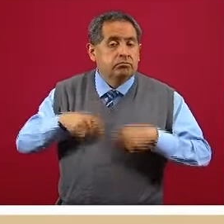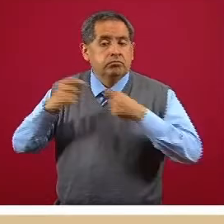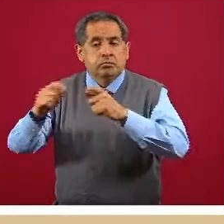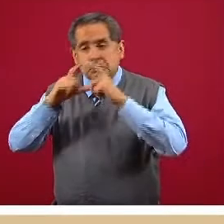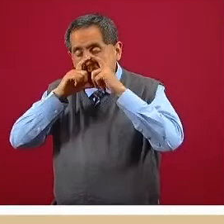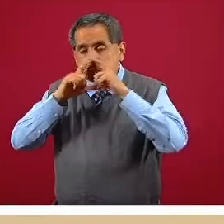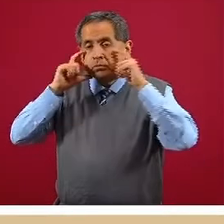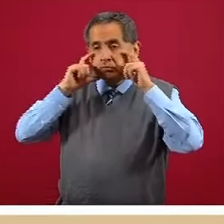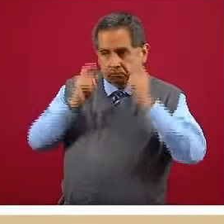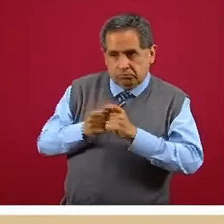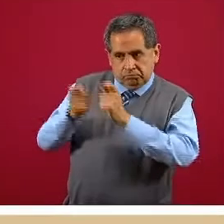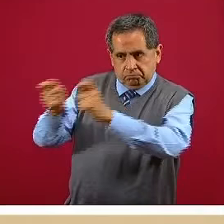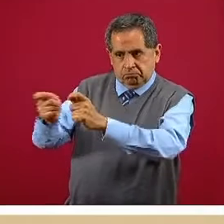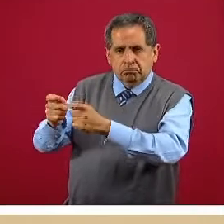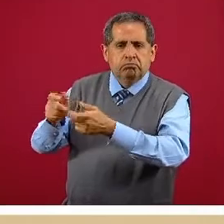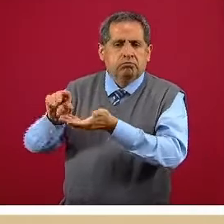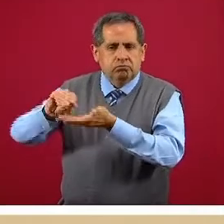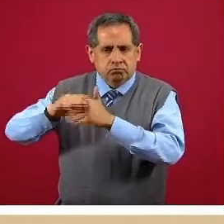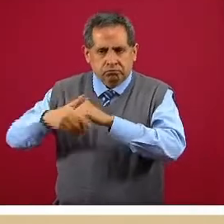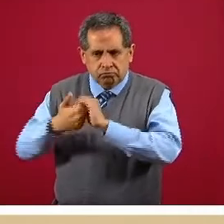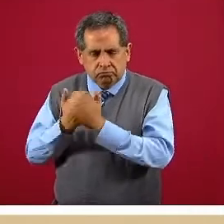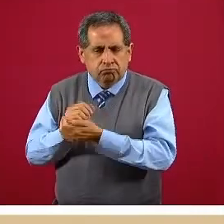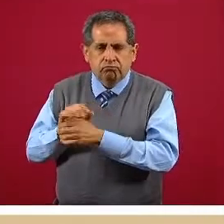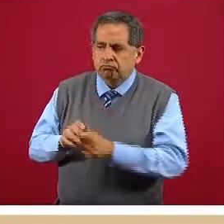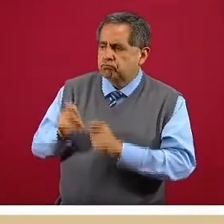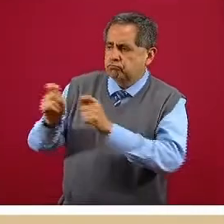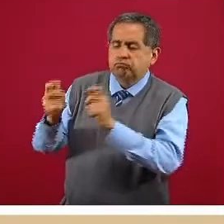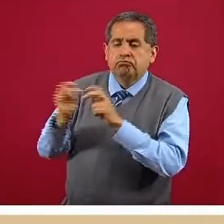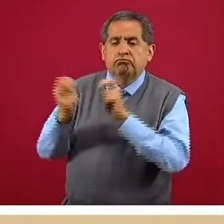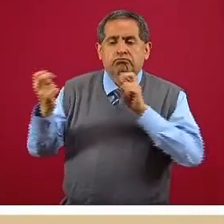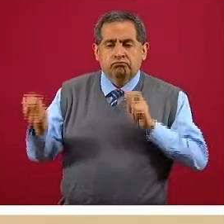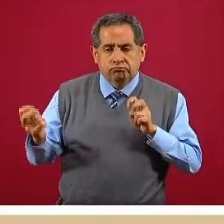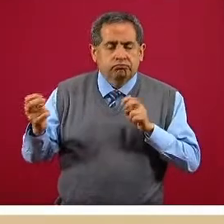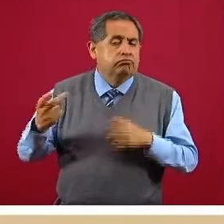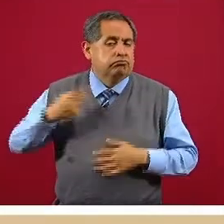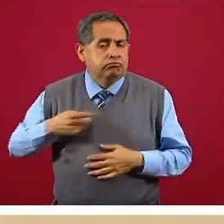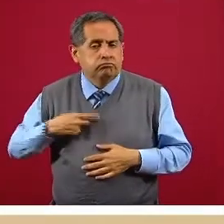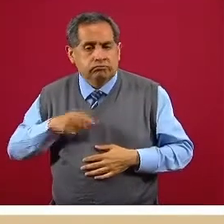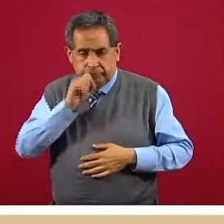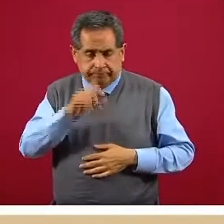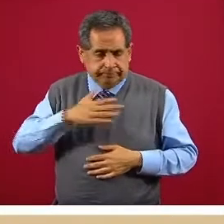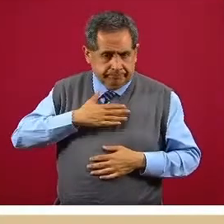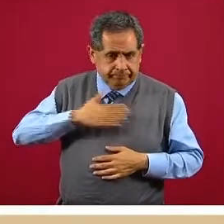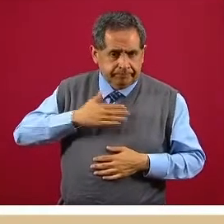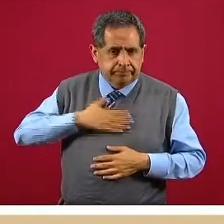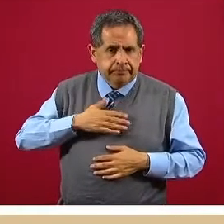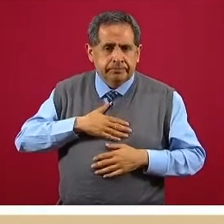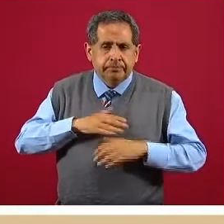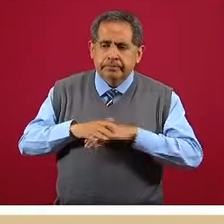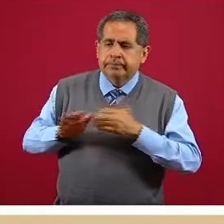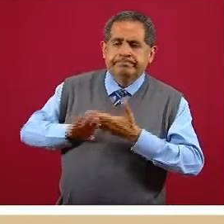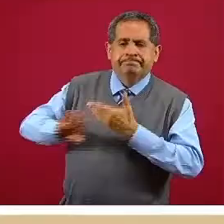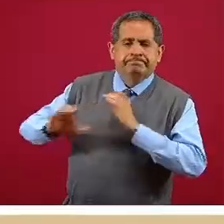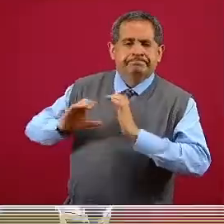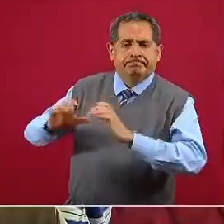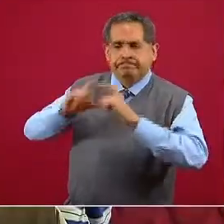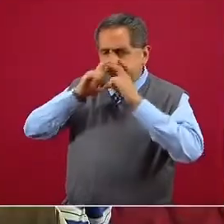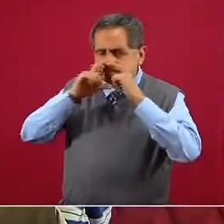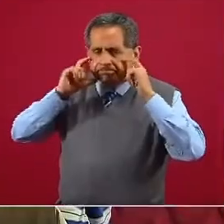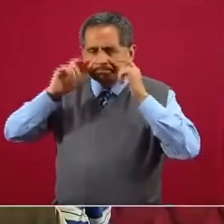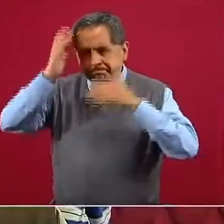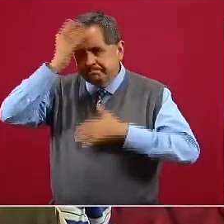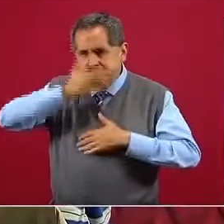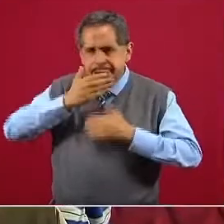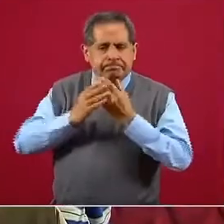un cubrebocas y gel y el personal, nuestros encuestadores, llevan material de protección, su